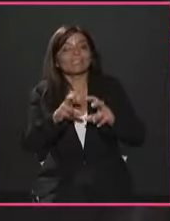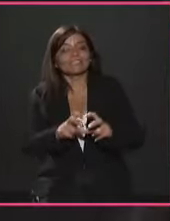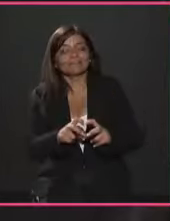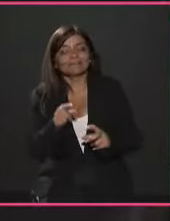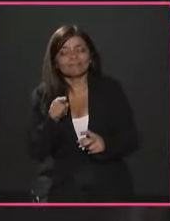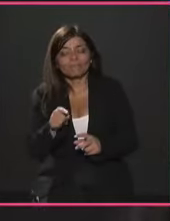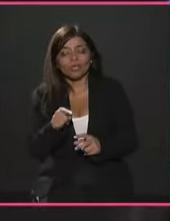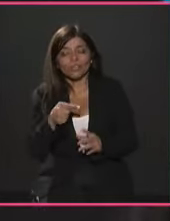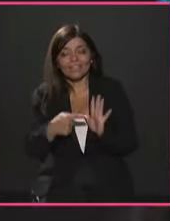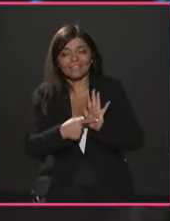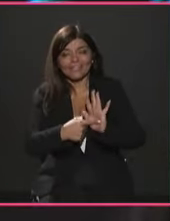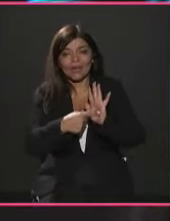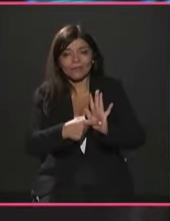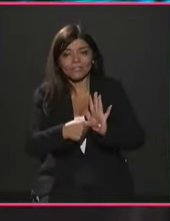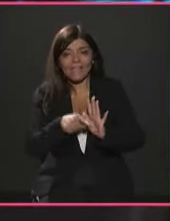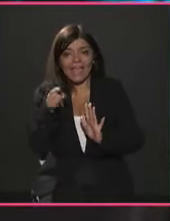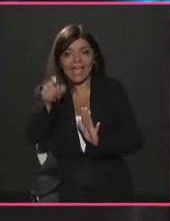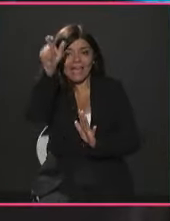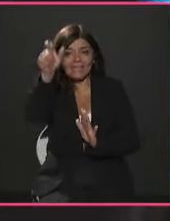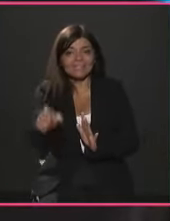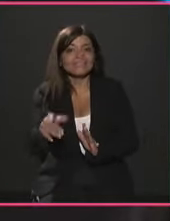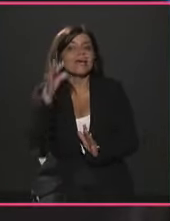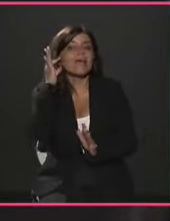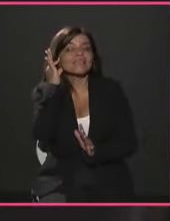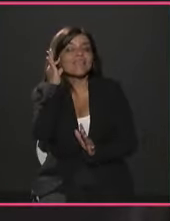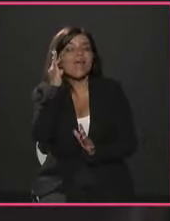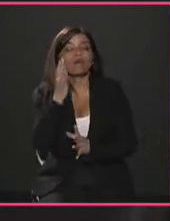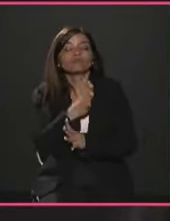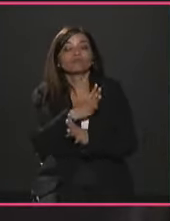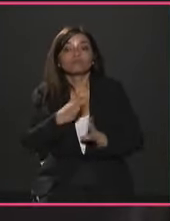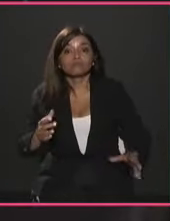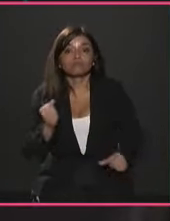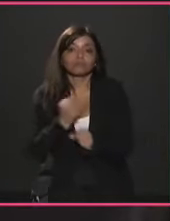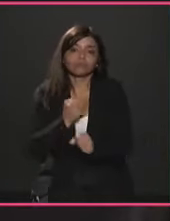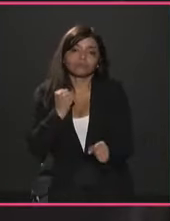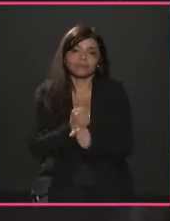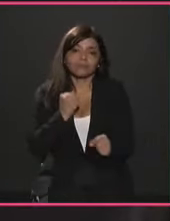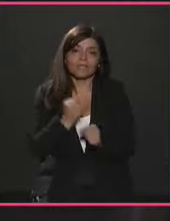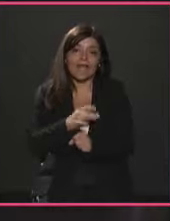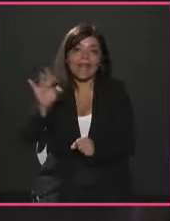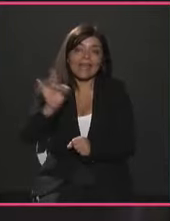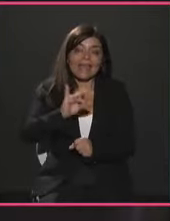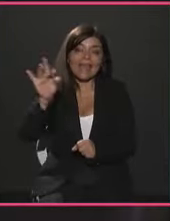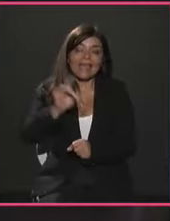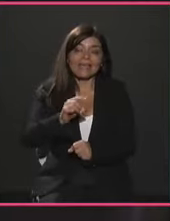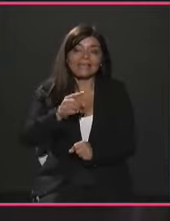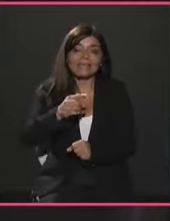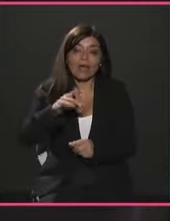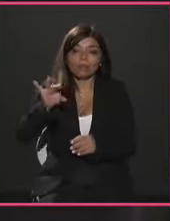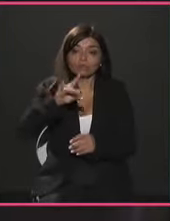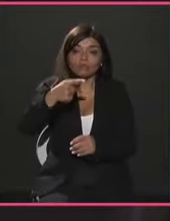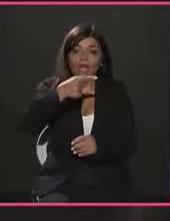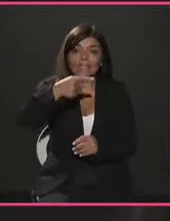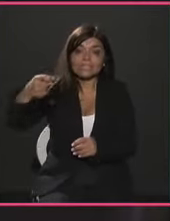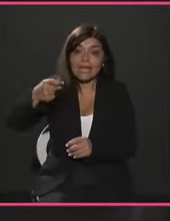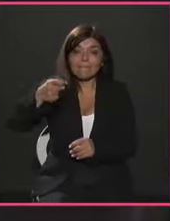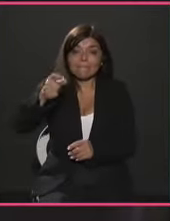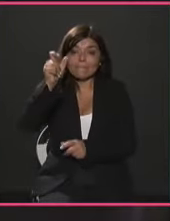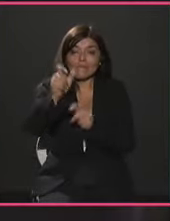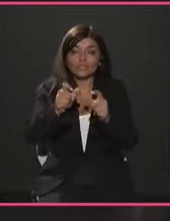queremos presentar no a ella que unaa cara adem que F elegida entre las personas